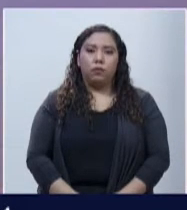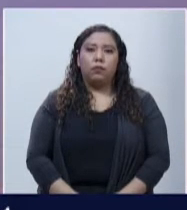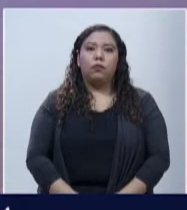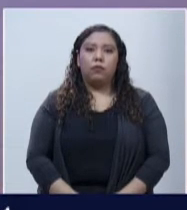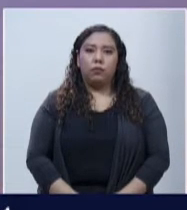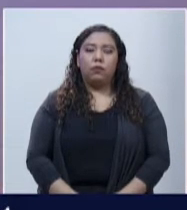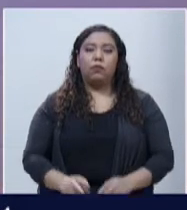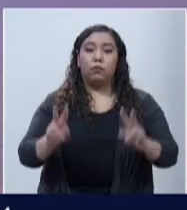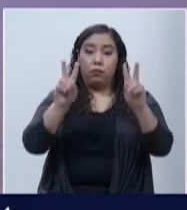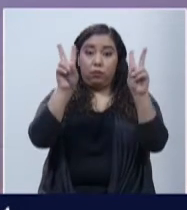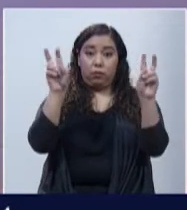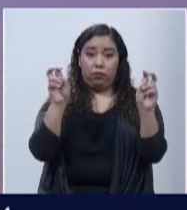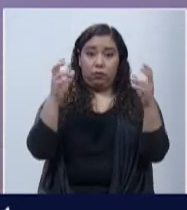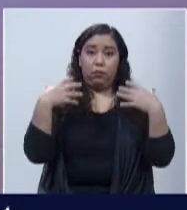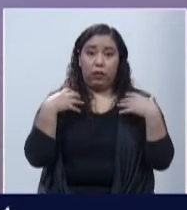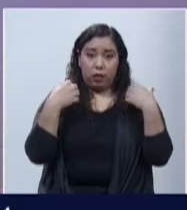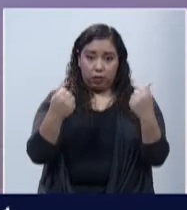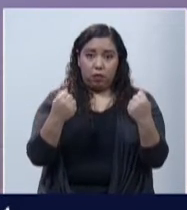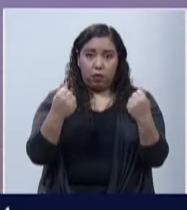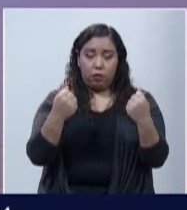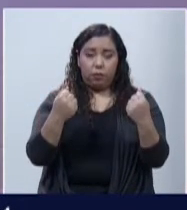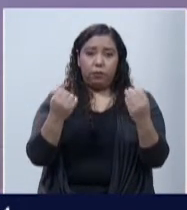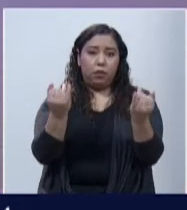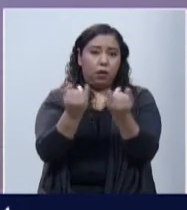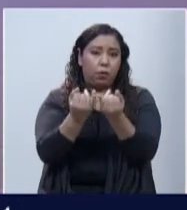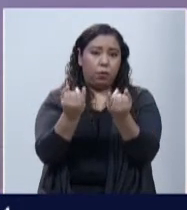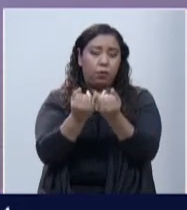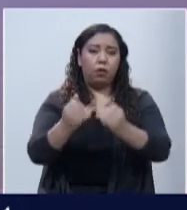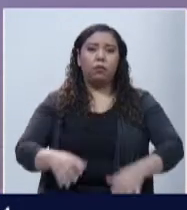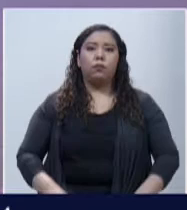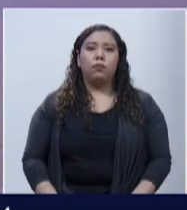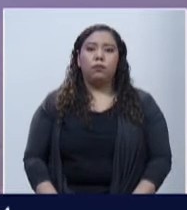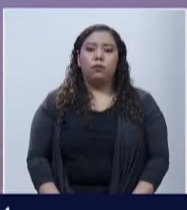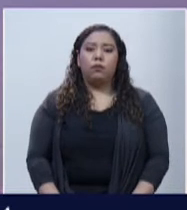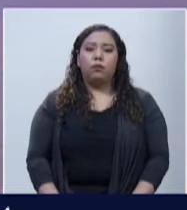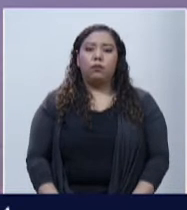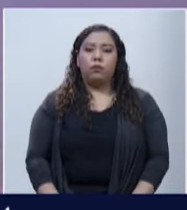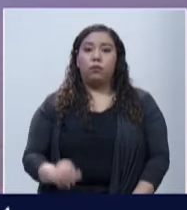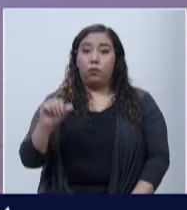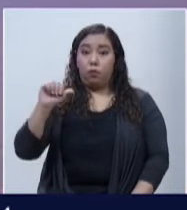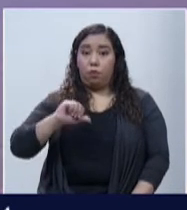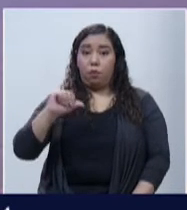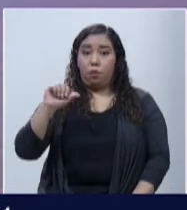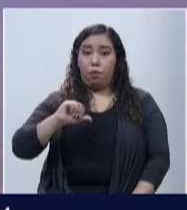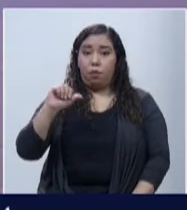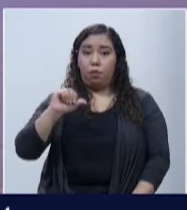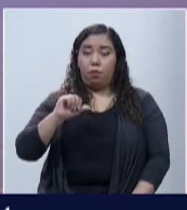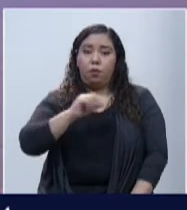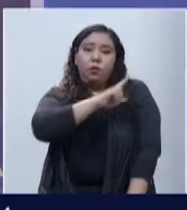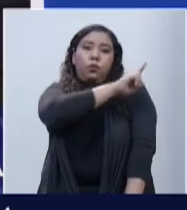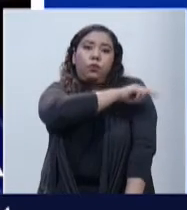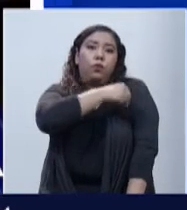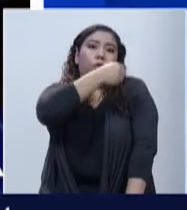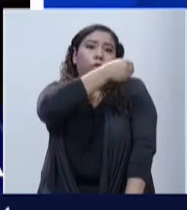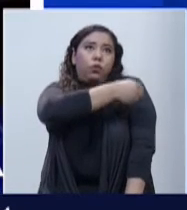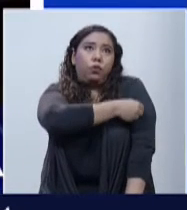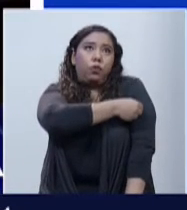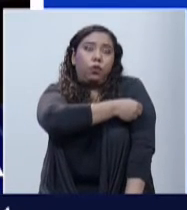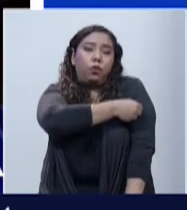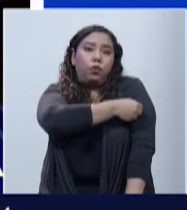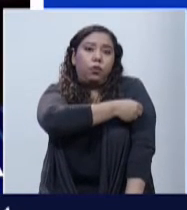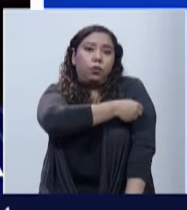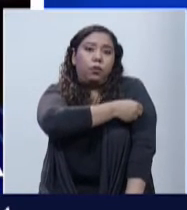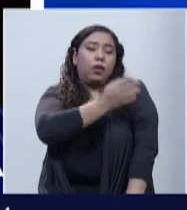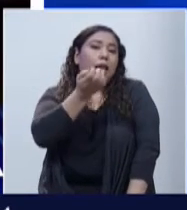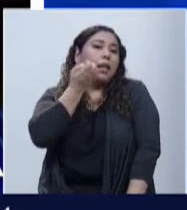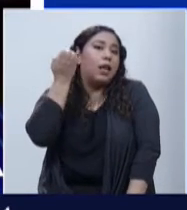temas relacionados a la salud mire lo que han hecho este día los médicos del hospital escuela han realizado